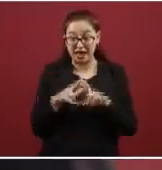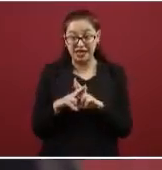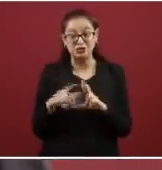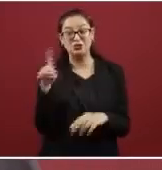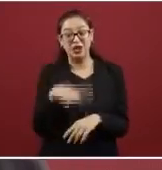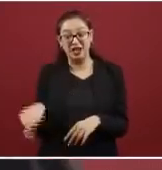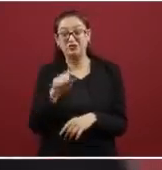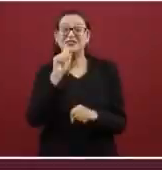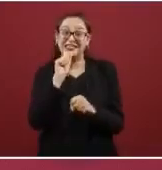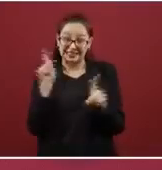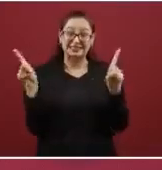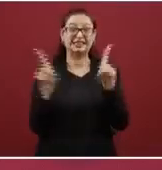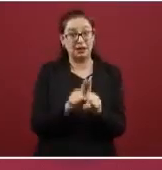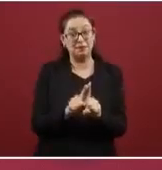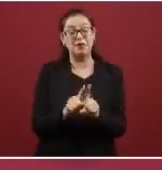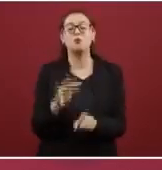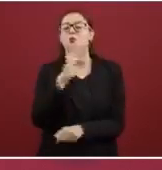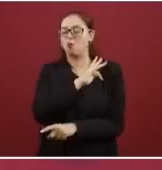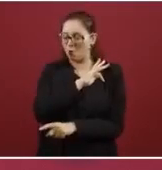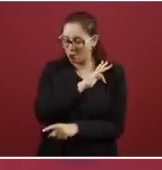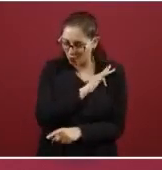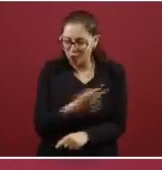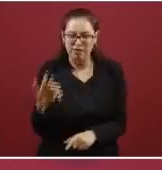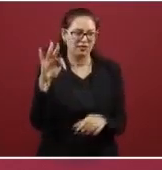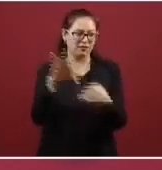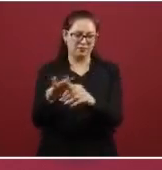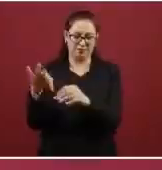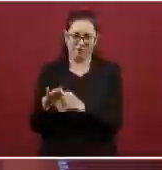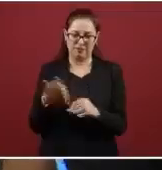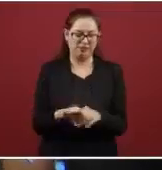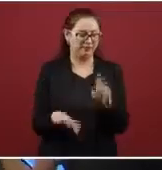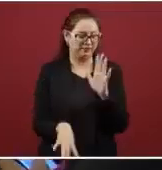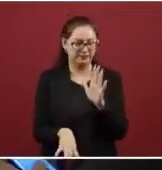van a tener que elegir a sus